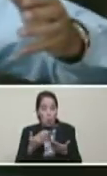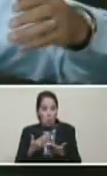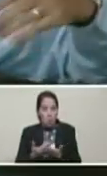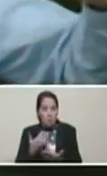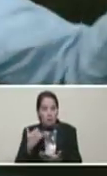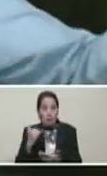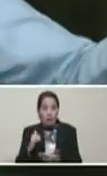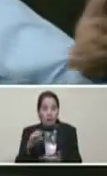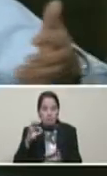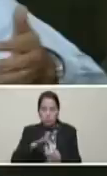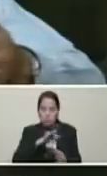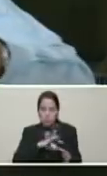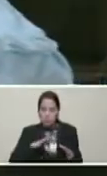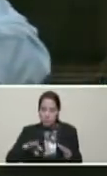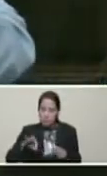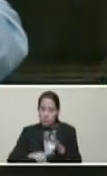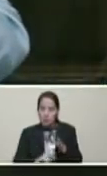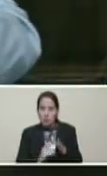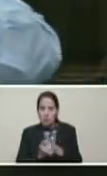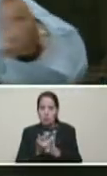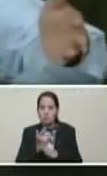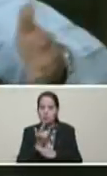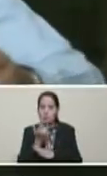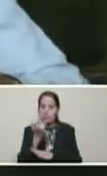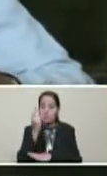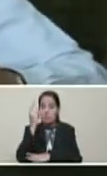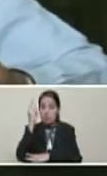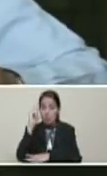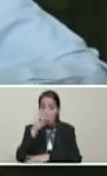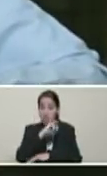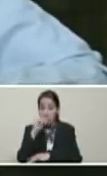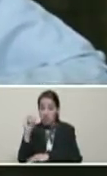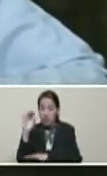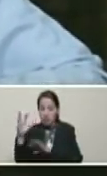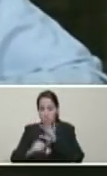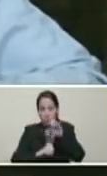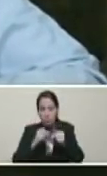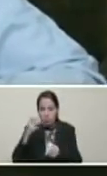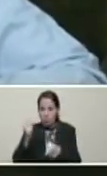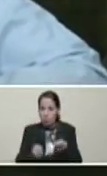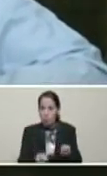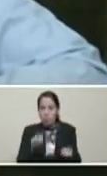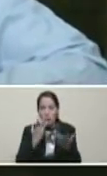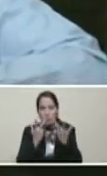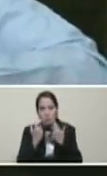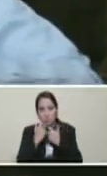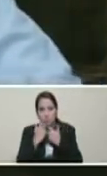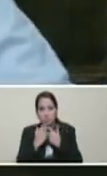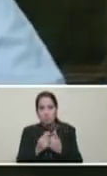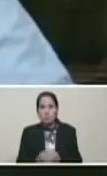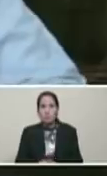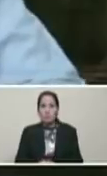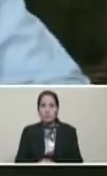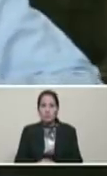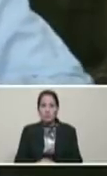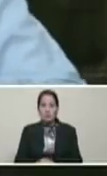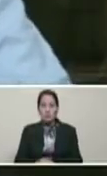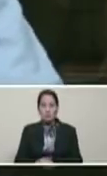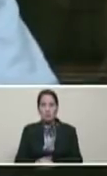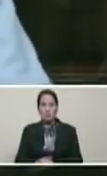después vendrán con los meses el ciclo de cosecha bueno que es el otro ciclo anual